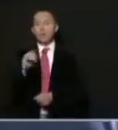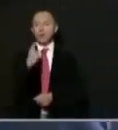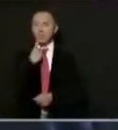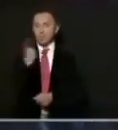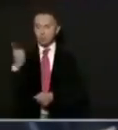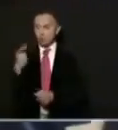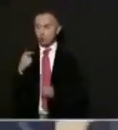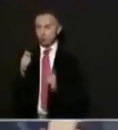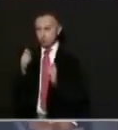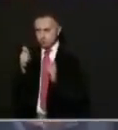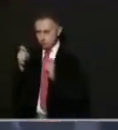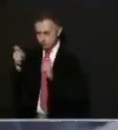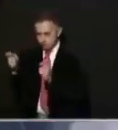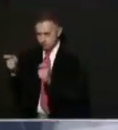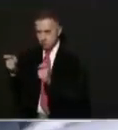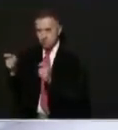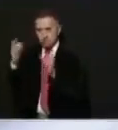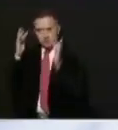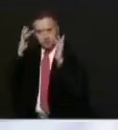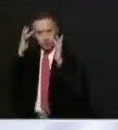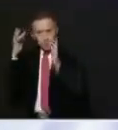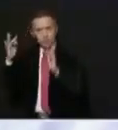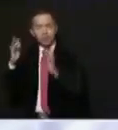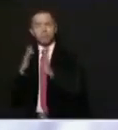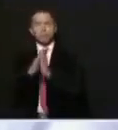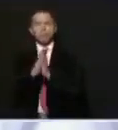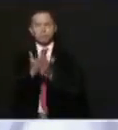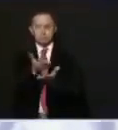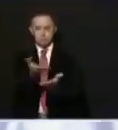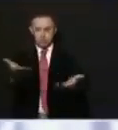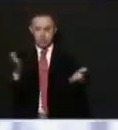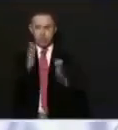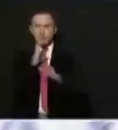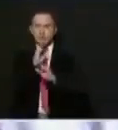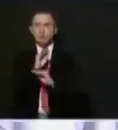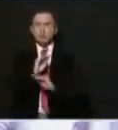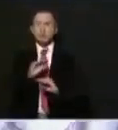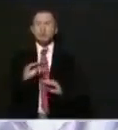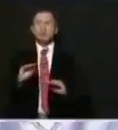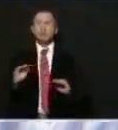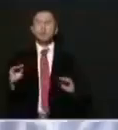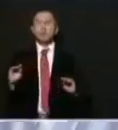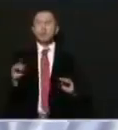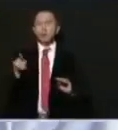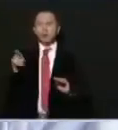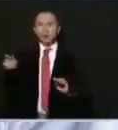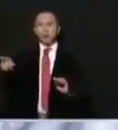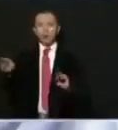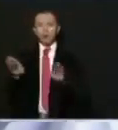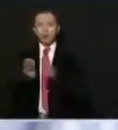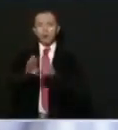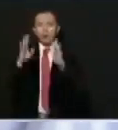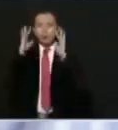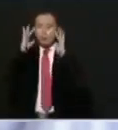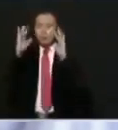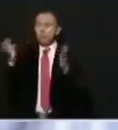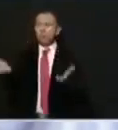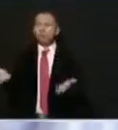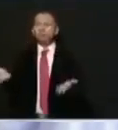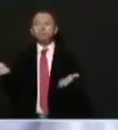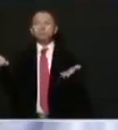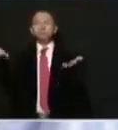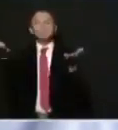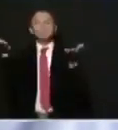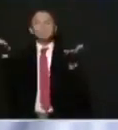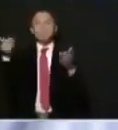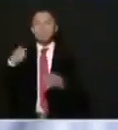Obrador. Guardemos silencio. Él va a ser consagrado. Señora Carmen Santiago Alonso, de